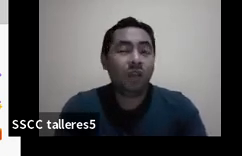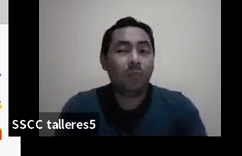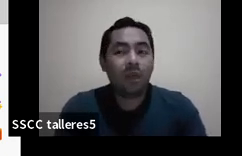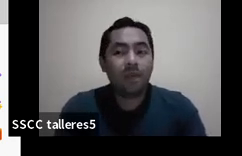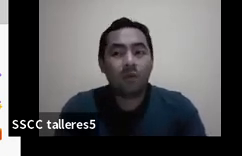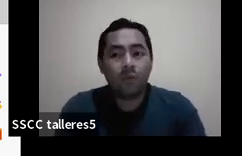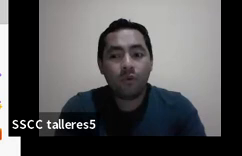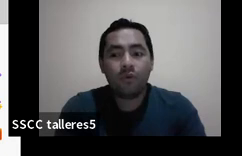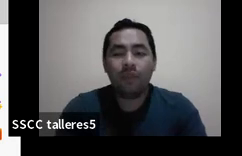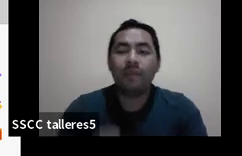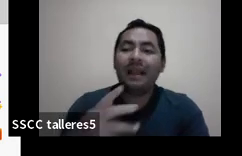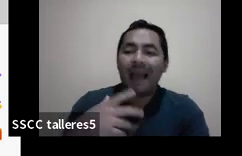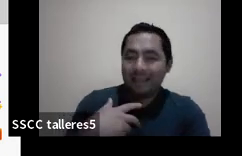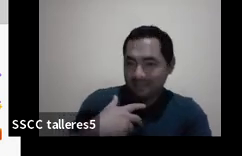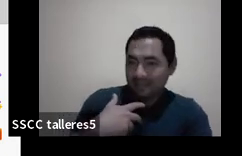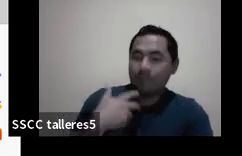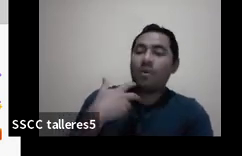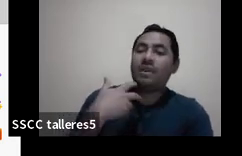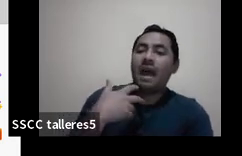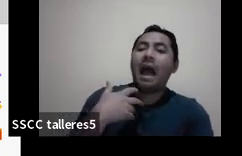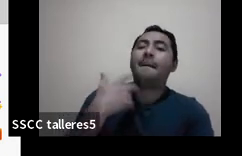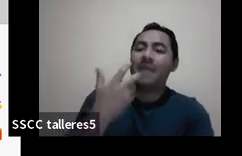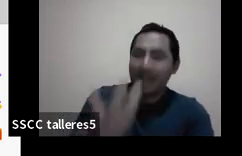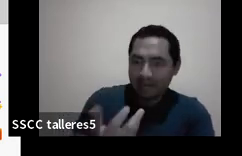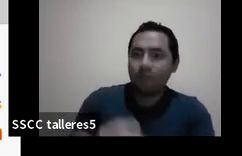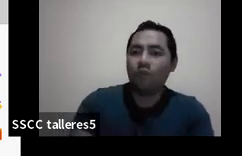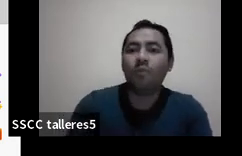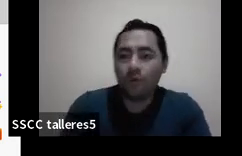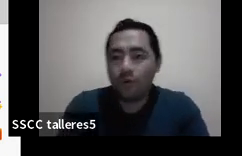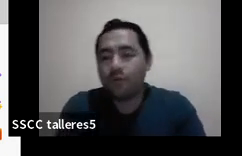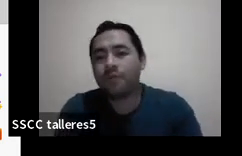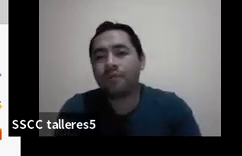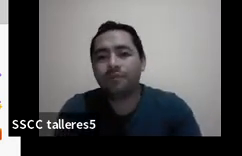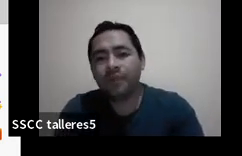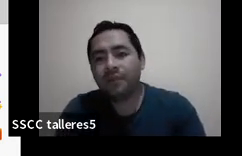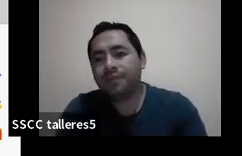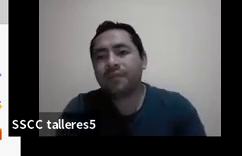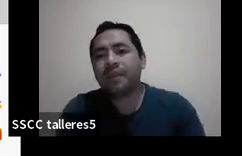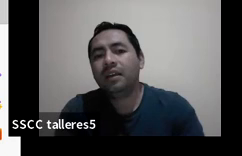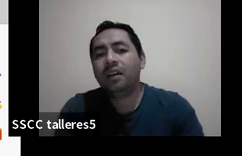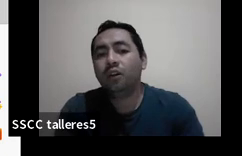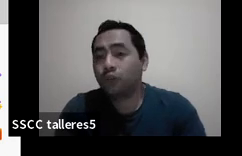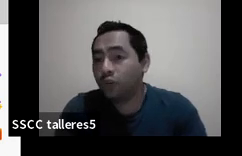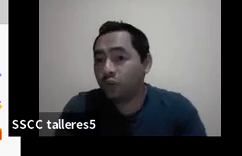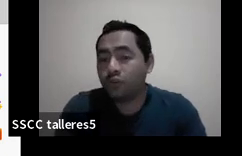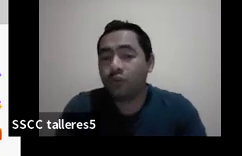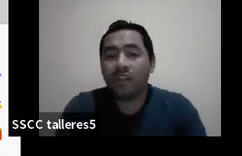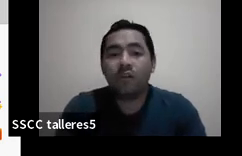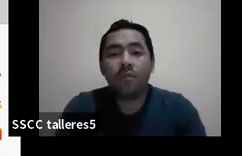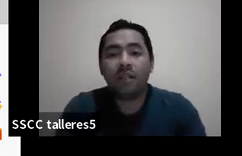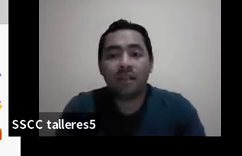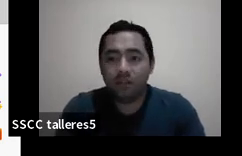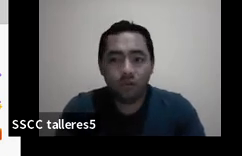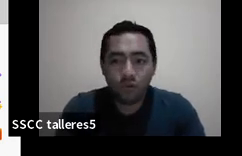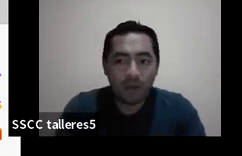El hecho que pueda hablar un poco también hace que pueda hablar un poco. ¿Ya? Los sordos con